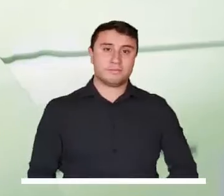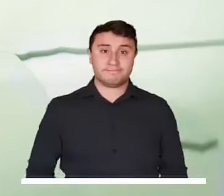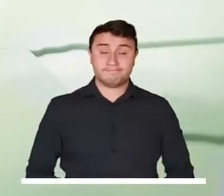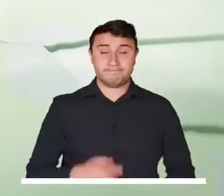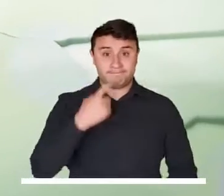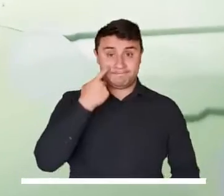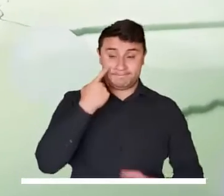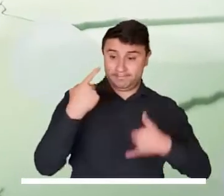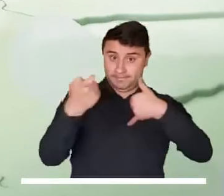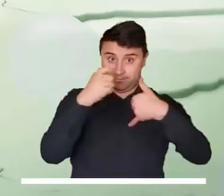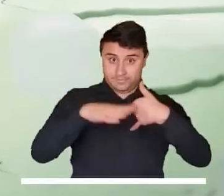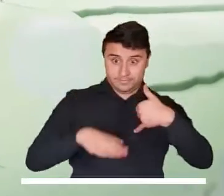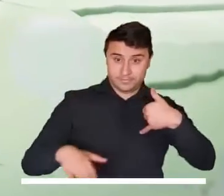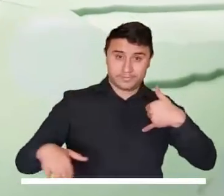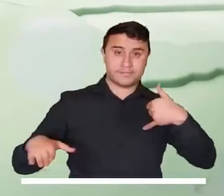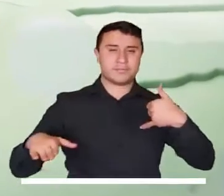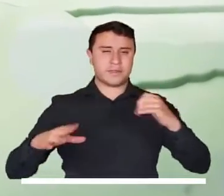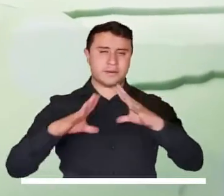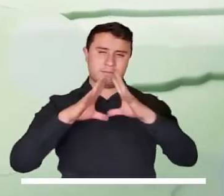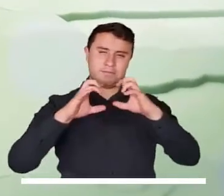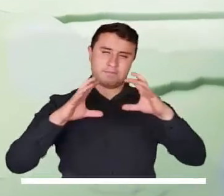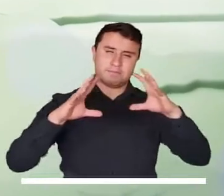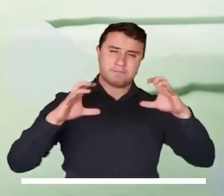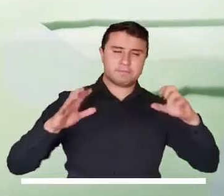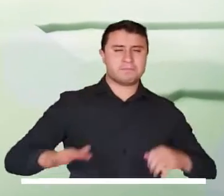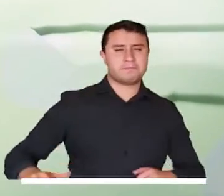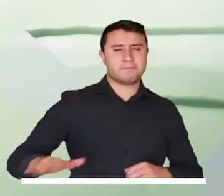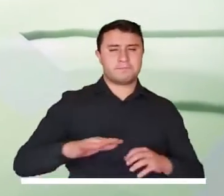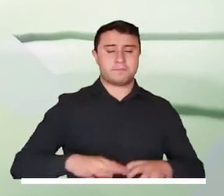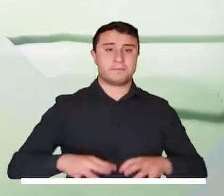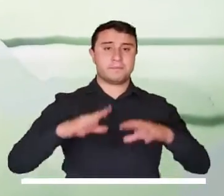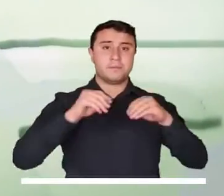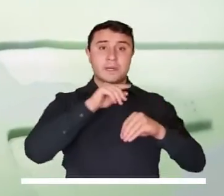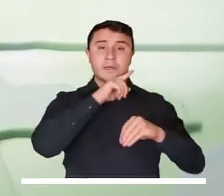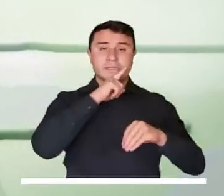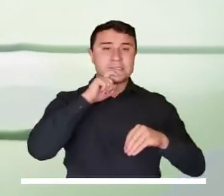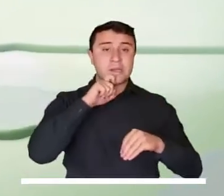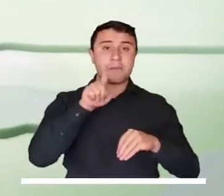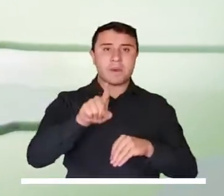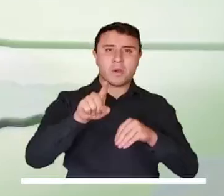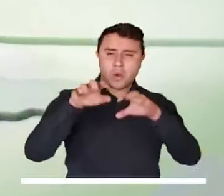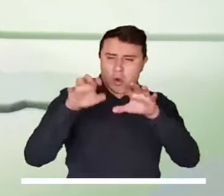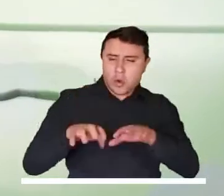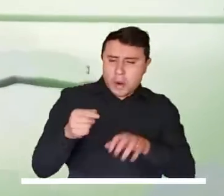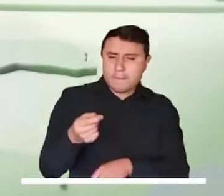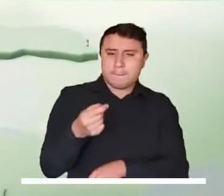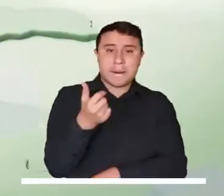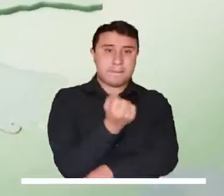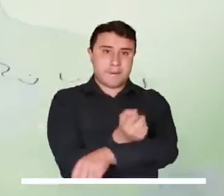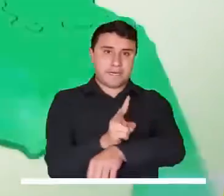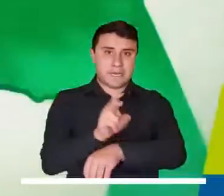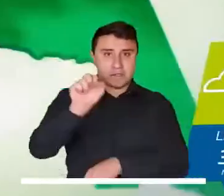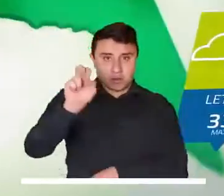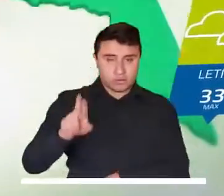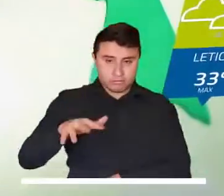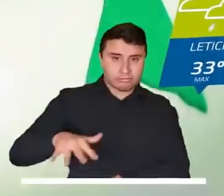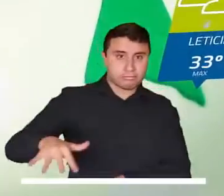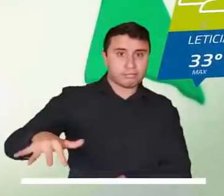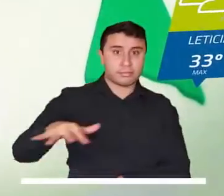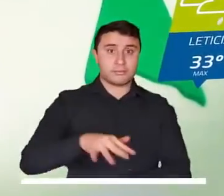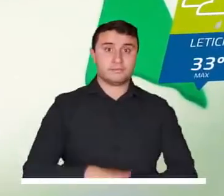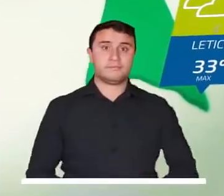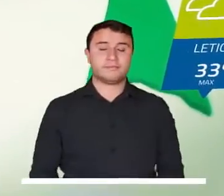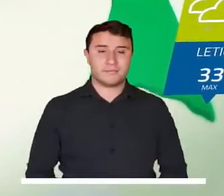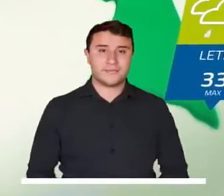de Tolima. Seguimos con la Orinoquía, donde se calcula una jornada seminublada y seca, salvo por algunas lluvias ocasionales en el sur de